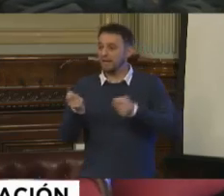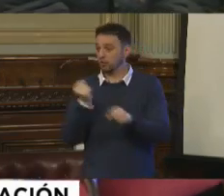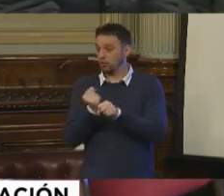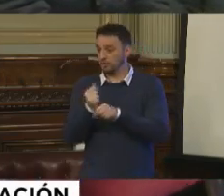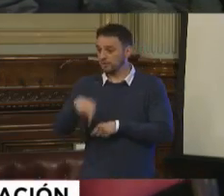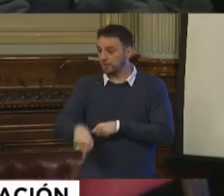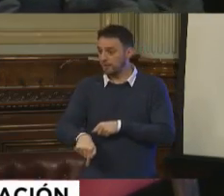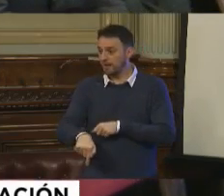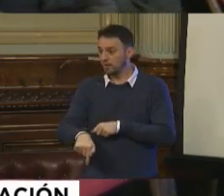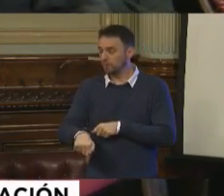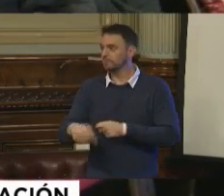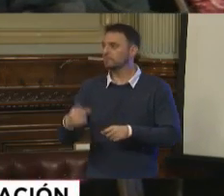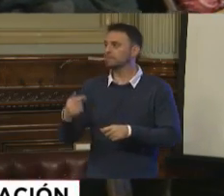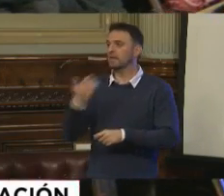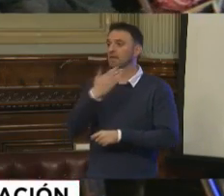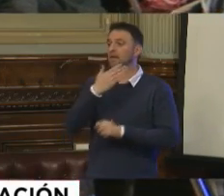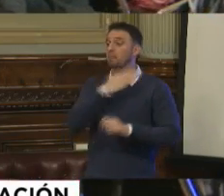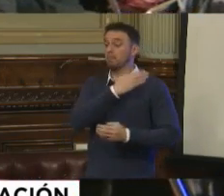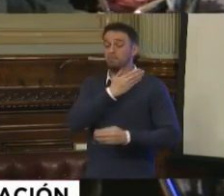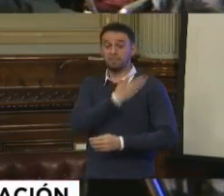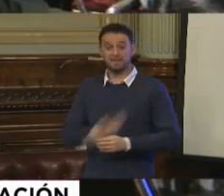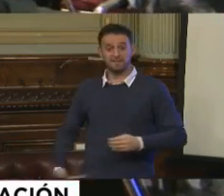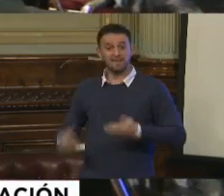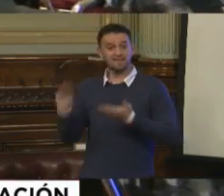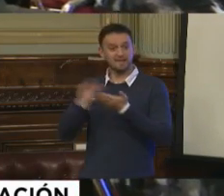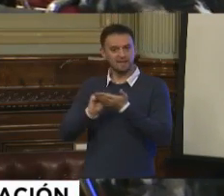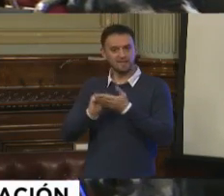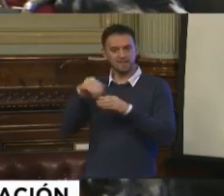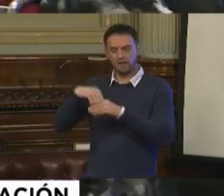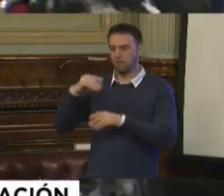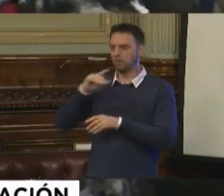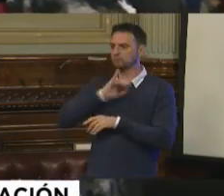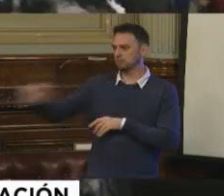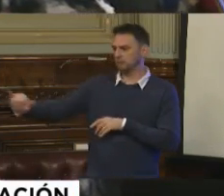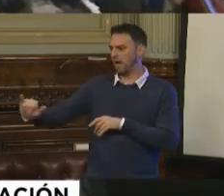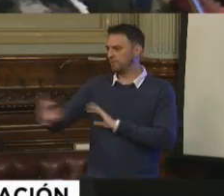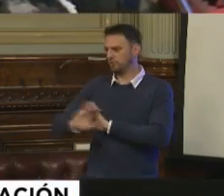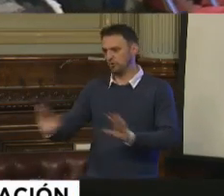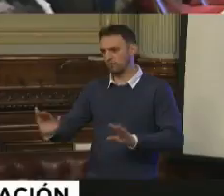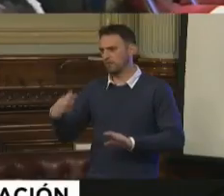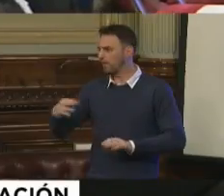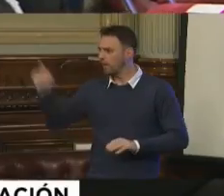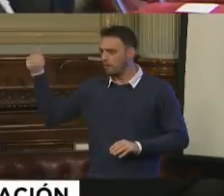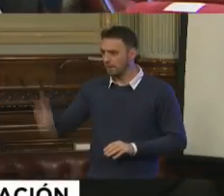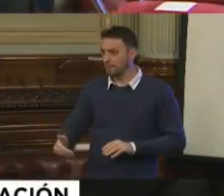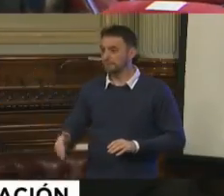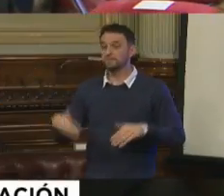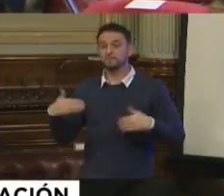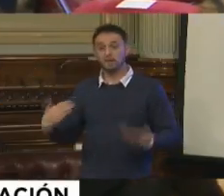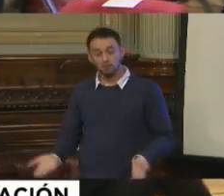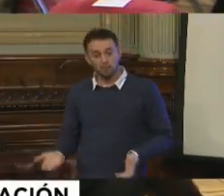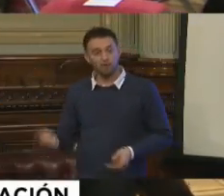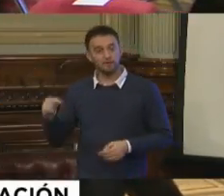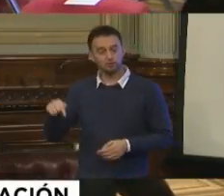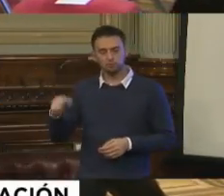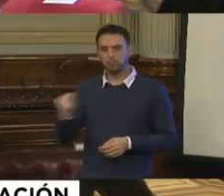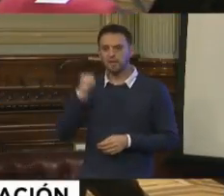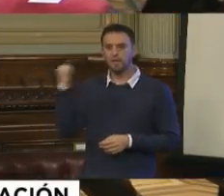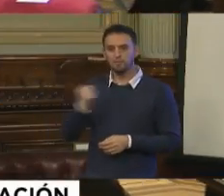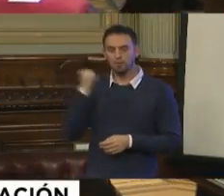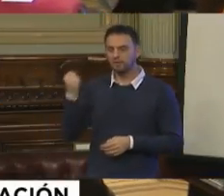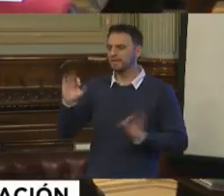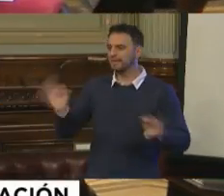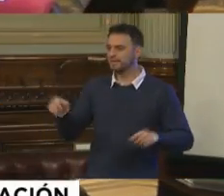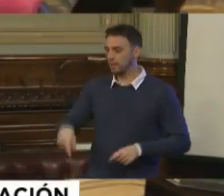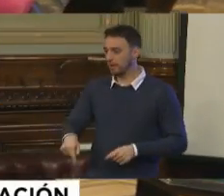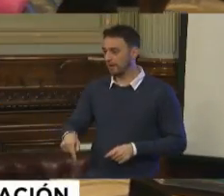que nos nos imprime la presidencia del senado inmediatamente avisó entonces valga este pequeño ejemplo